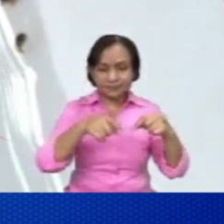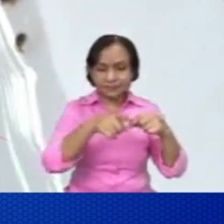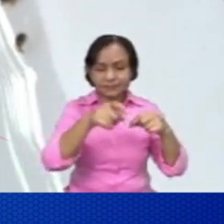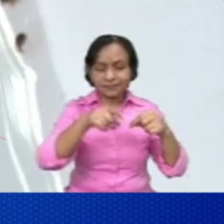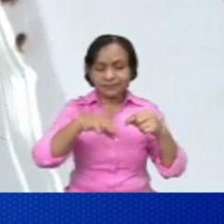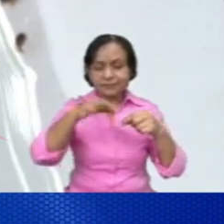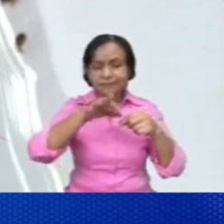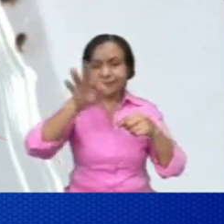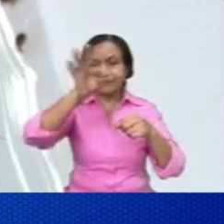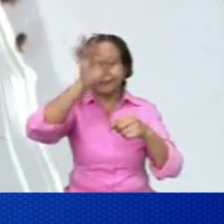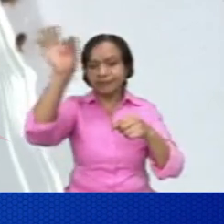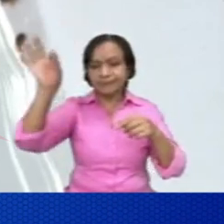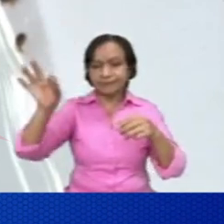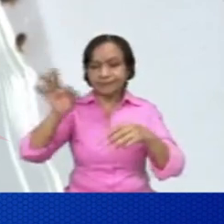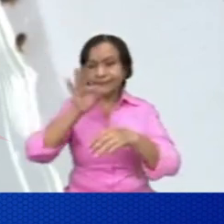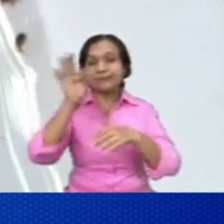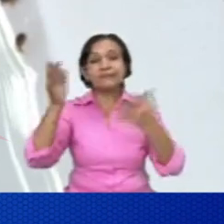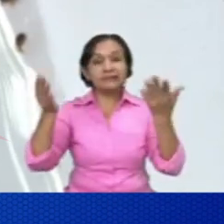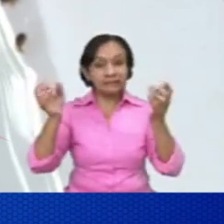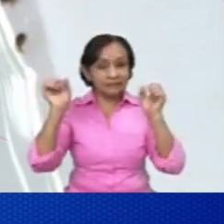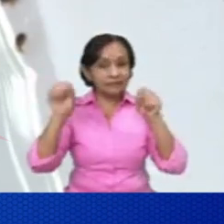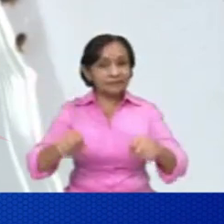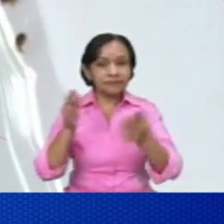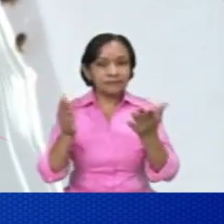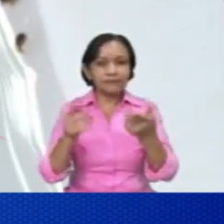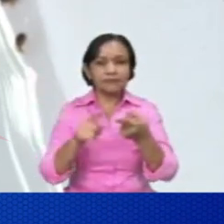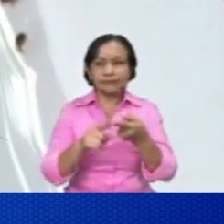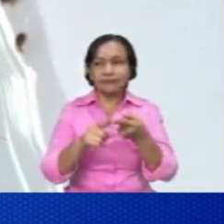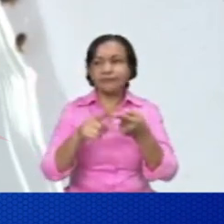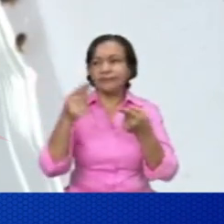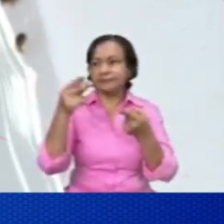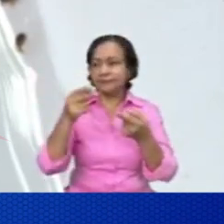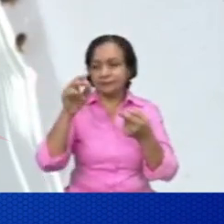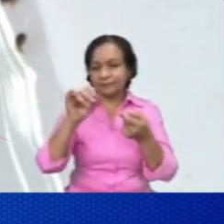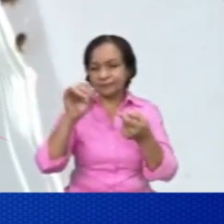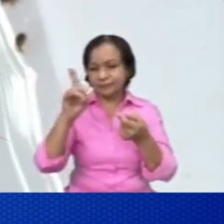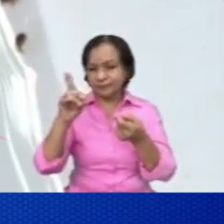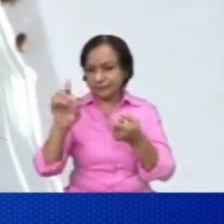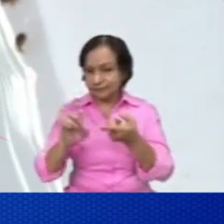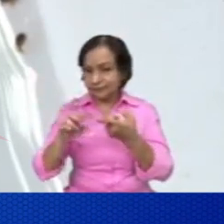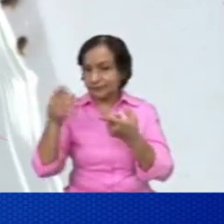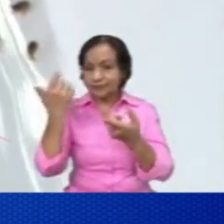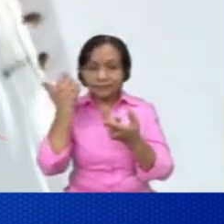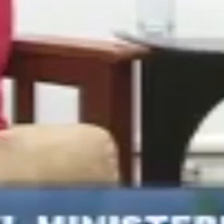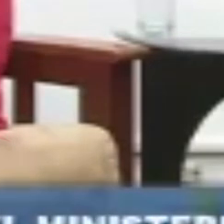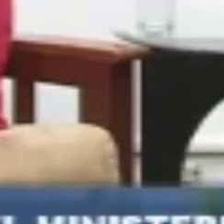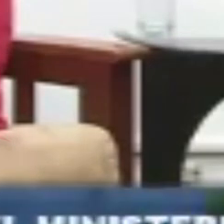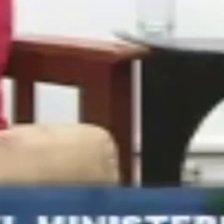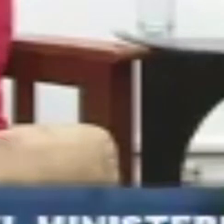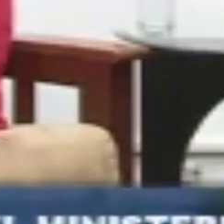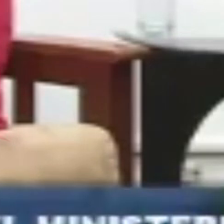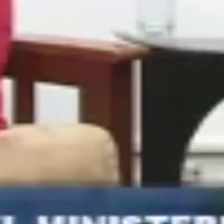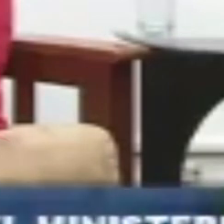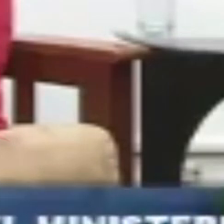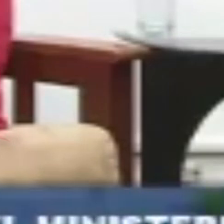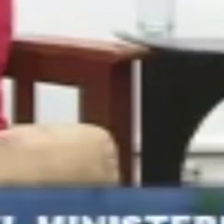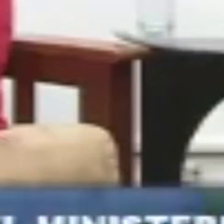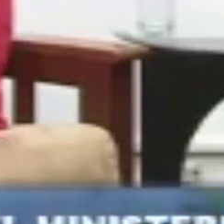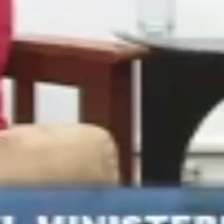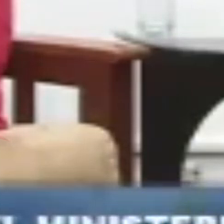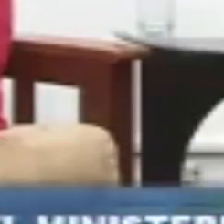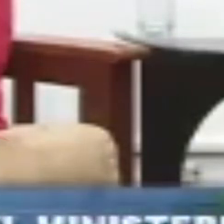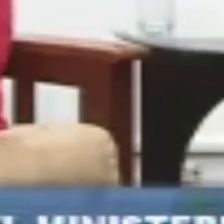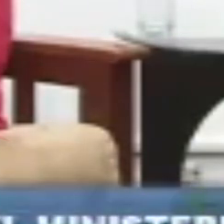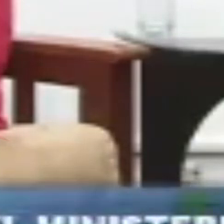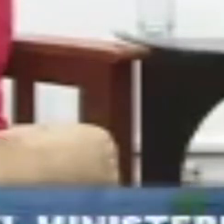los mosquitos. Ya están cerca de salir los mosquitos porque eso es el Aedes aegyptis que transmite el dengue. En esta época